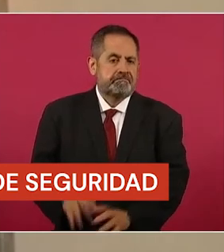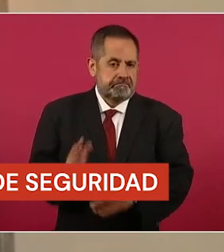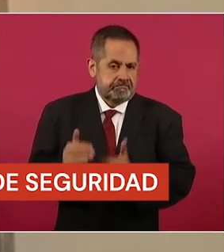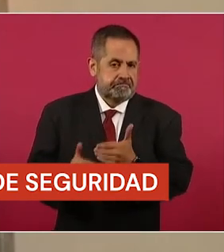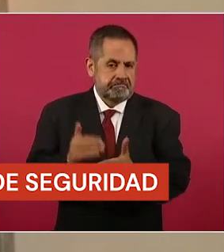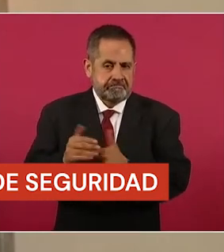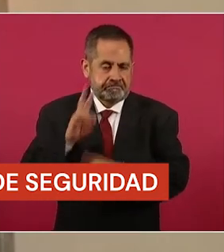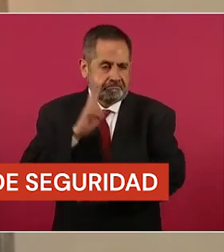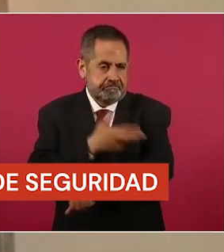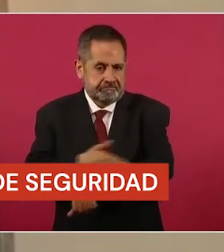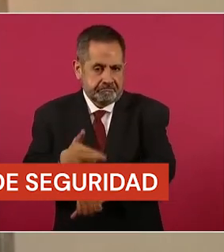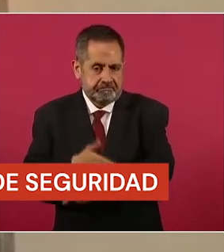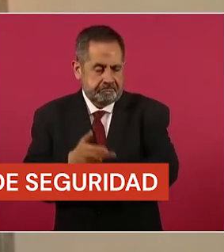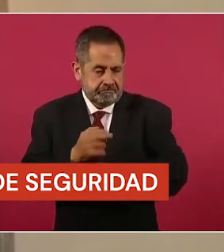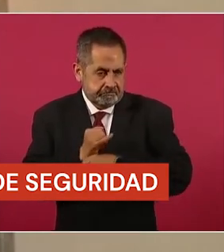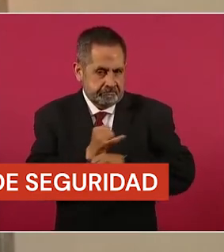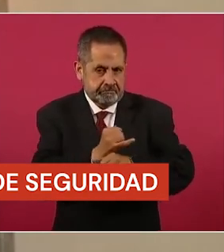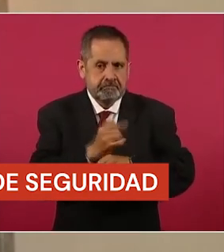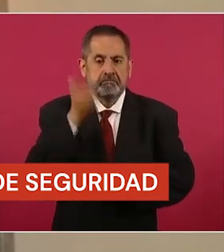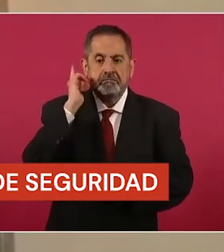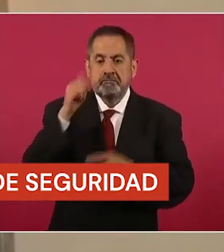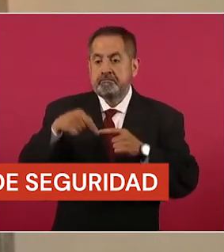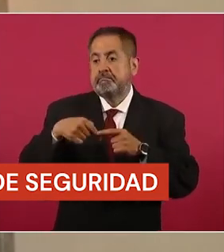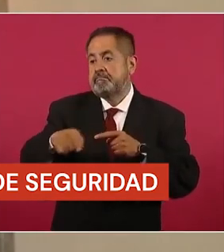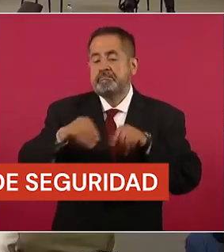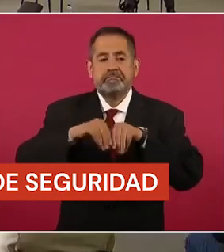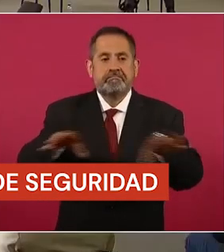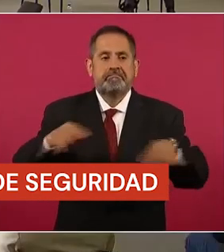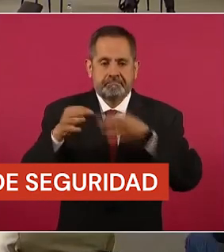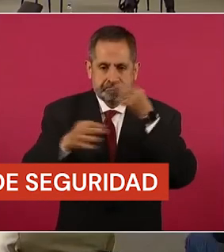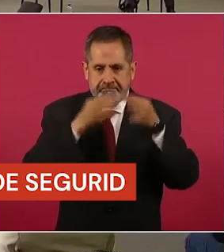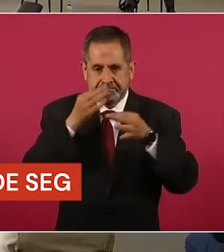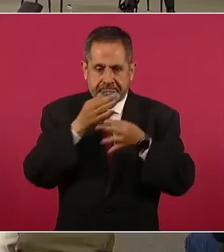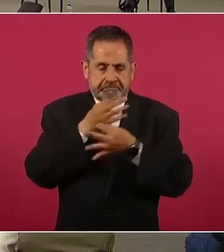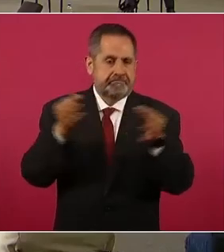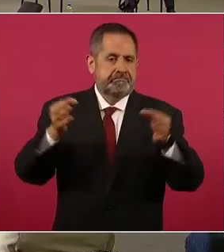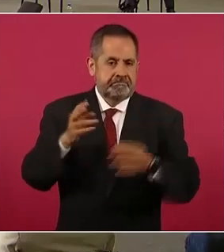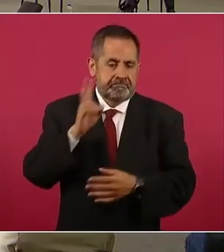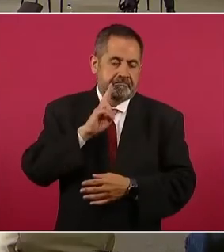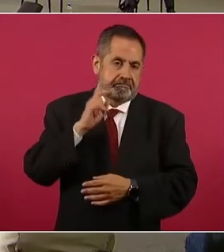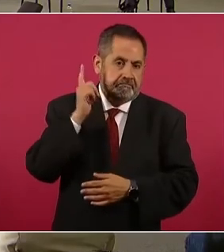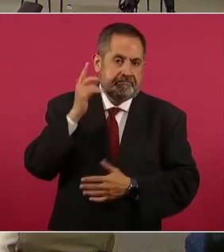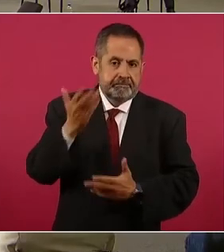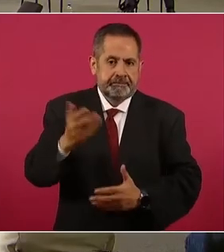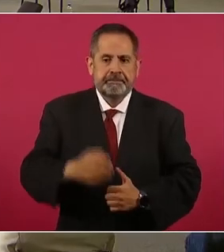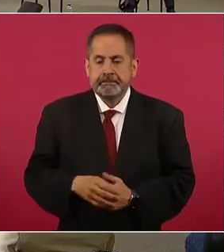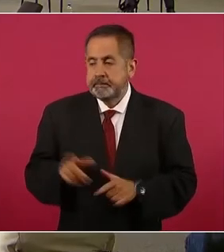que haya noticias importantes en los próximos días. ¿Sería cuánto, señor presidente?